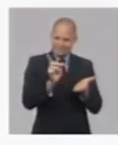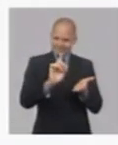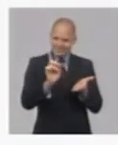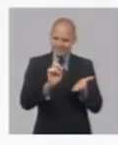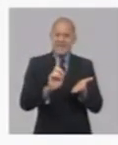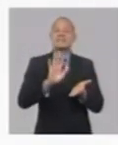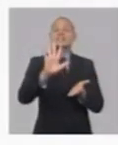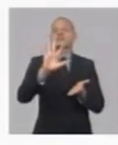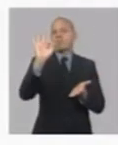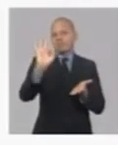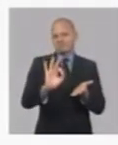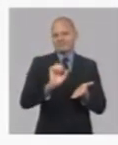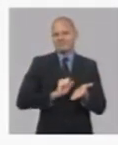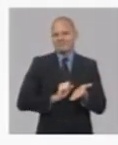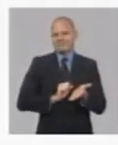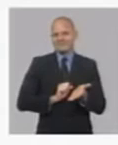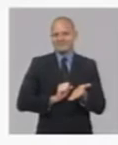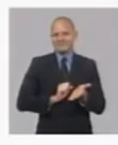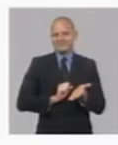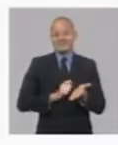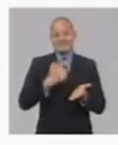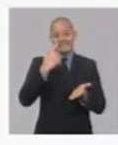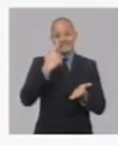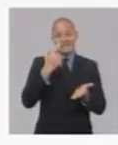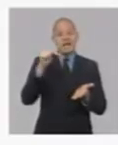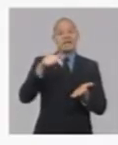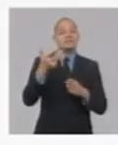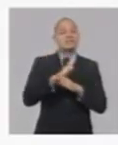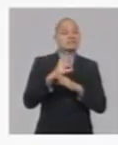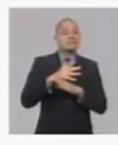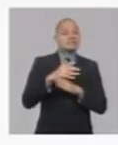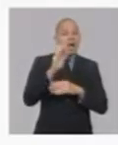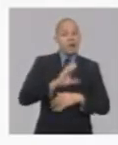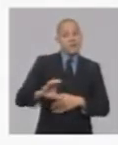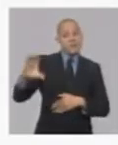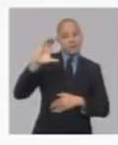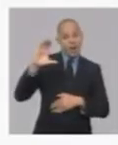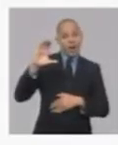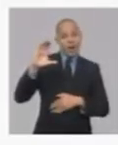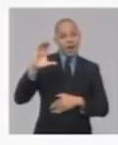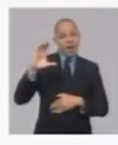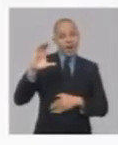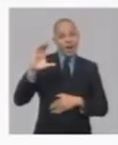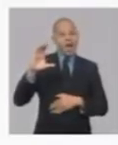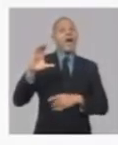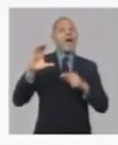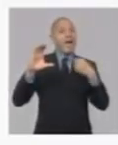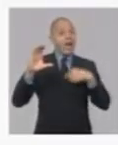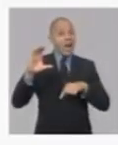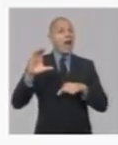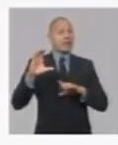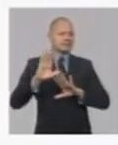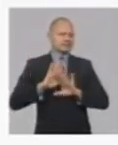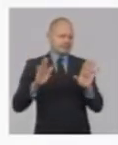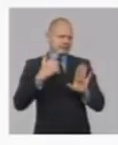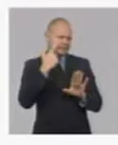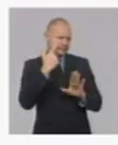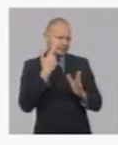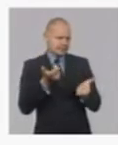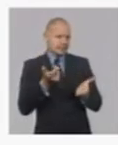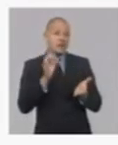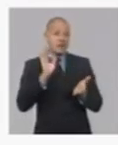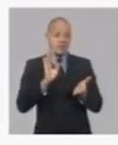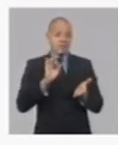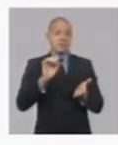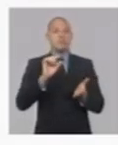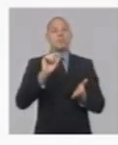estamos presentes en una reforma general del salario con incrementos también en las cuantías